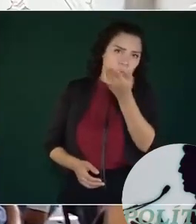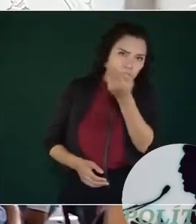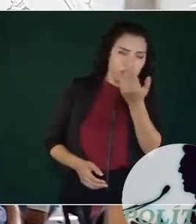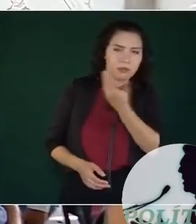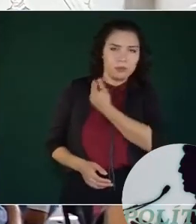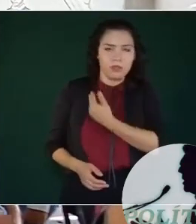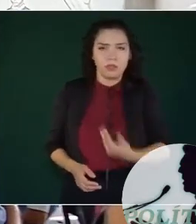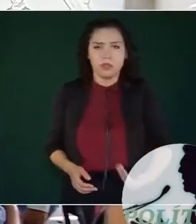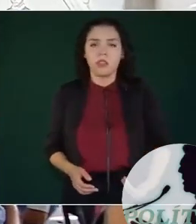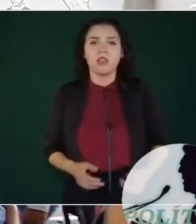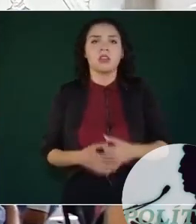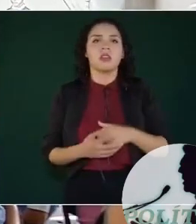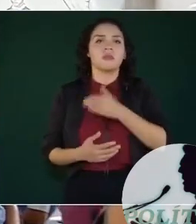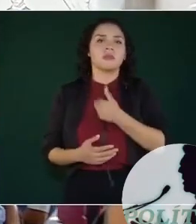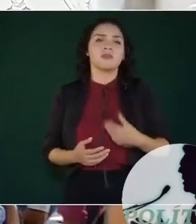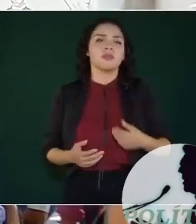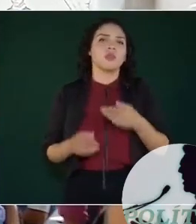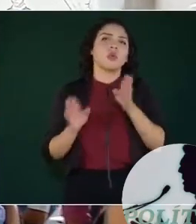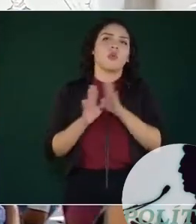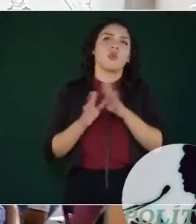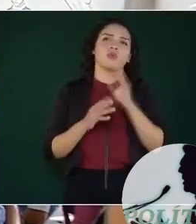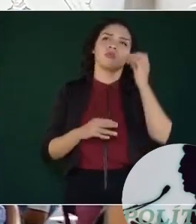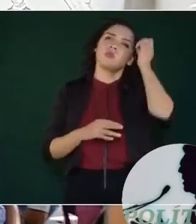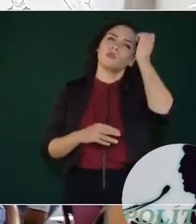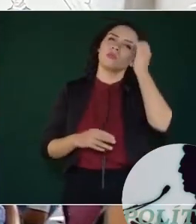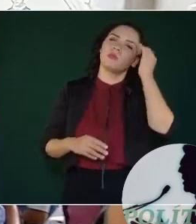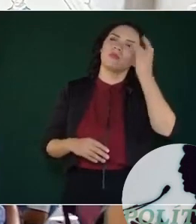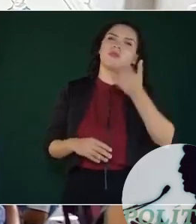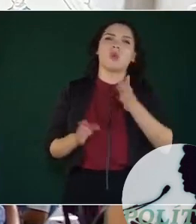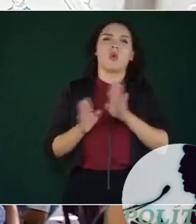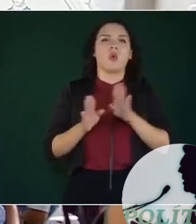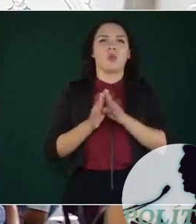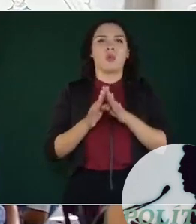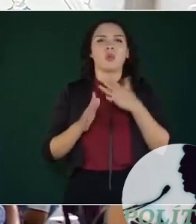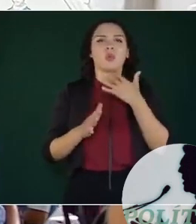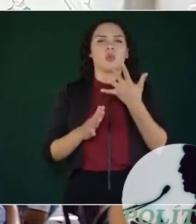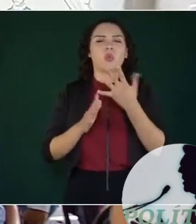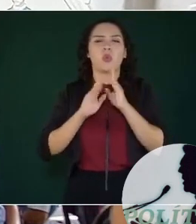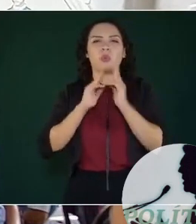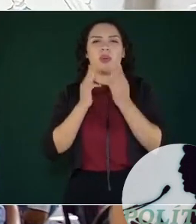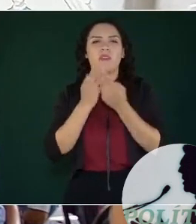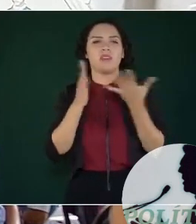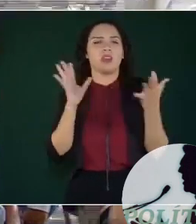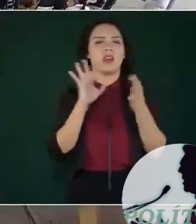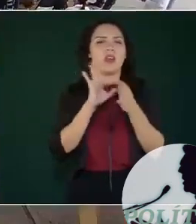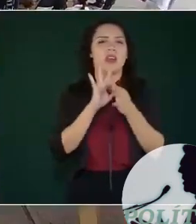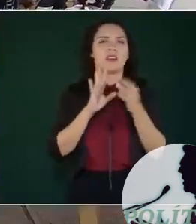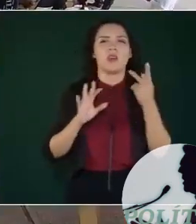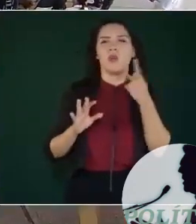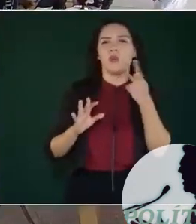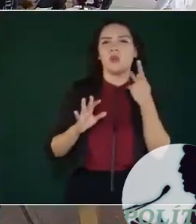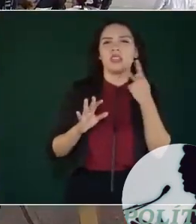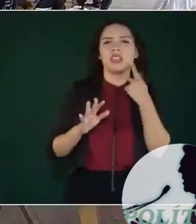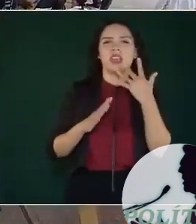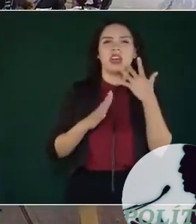centrara en los casos de guerra sucia vinculados con la política y en el caso Ayotzinapa, en donde hay comisiones